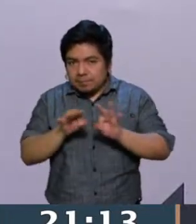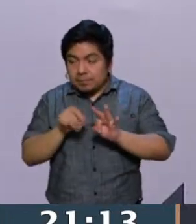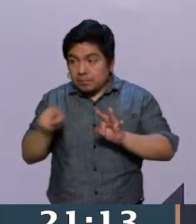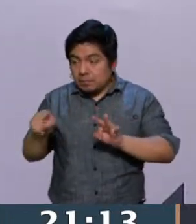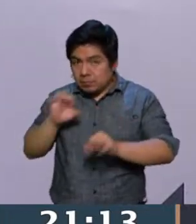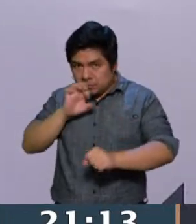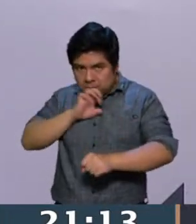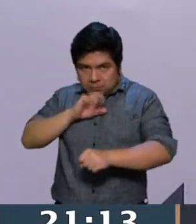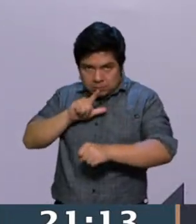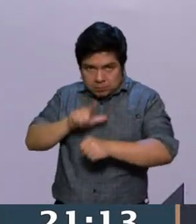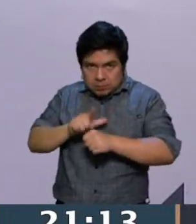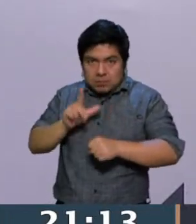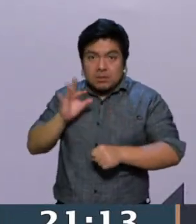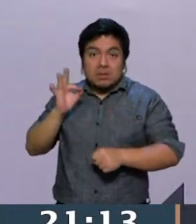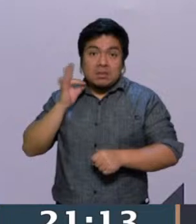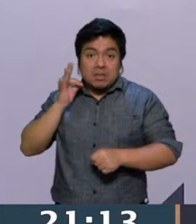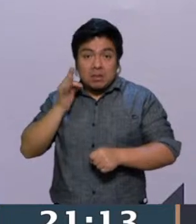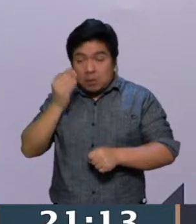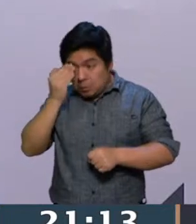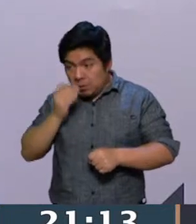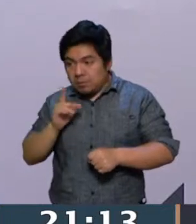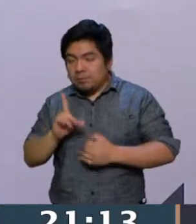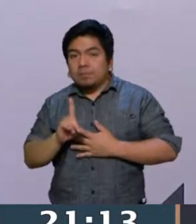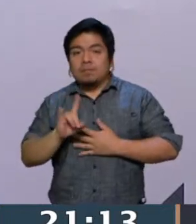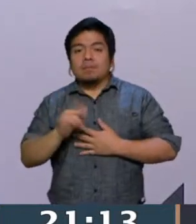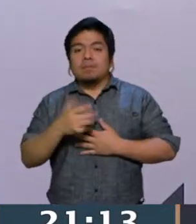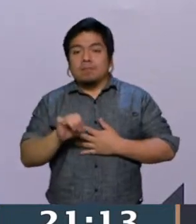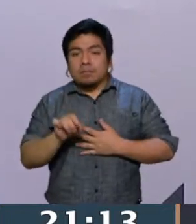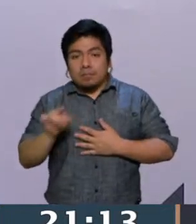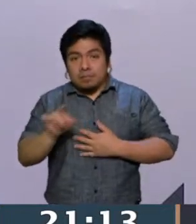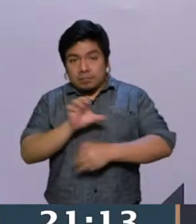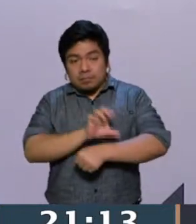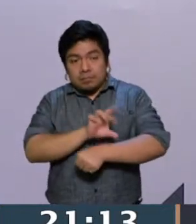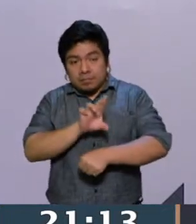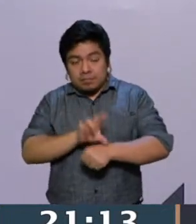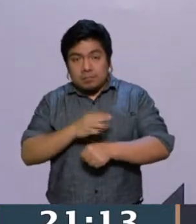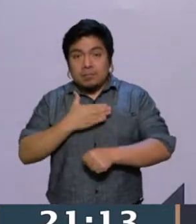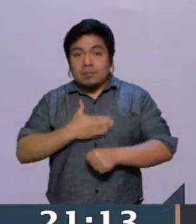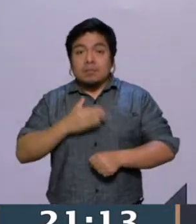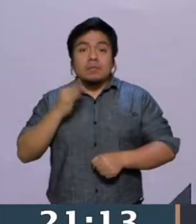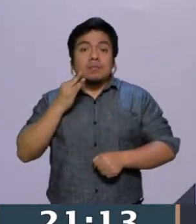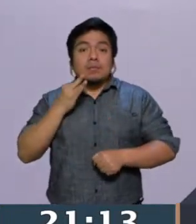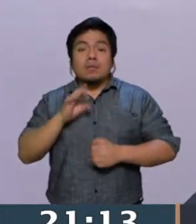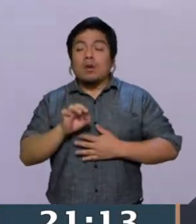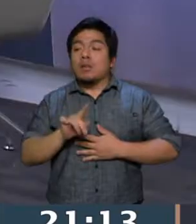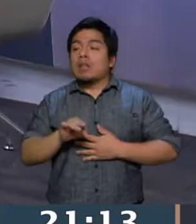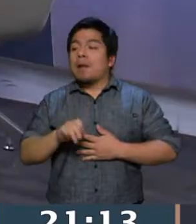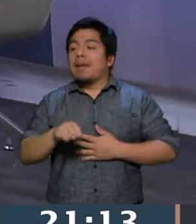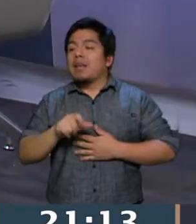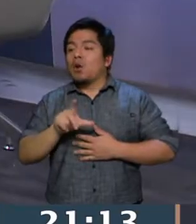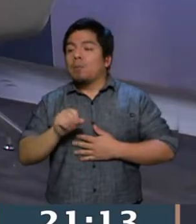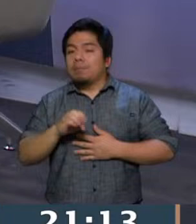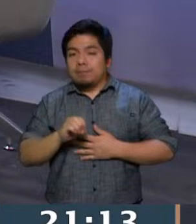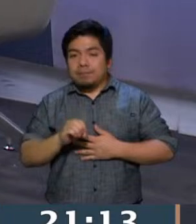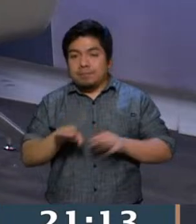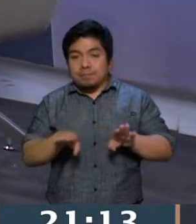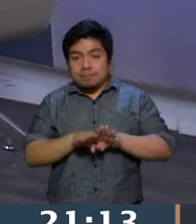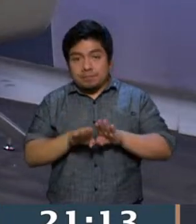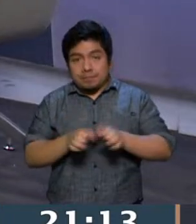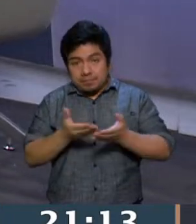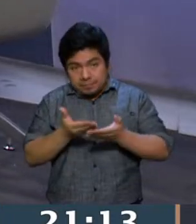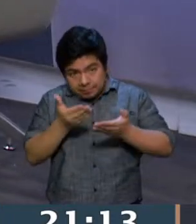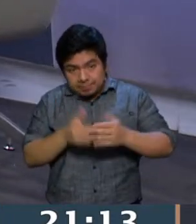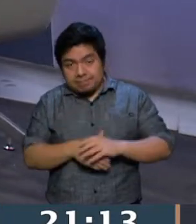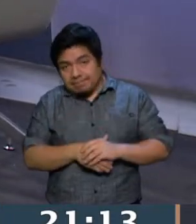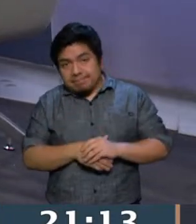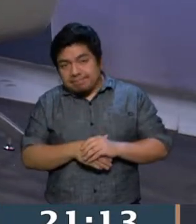experto en materia fiscal y le doy la bienvenida a Diego Merla López, él es coordinador de justicia fiscal de Oxfam México. ¿Cómo estás, Diego? Bien, muchas gracias, un gusto